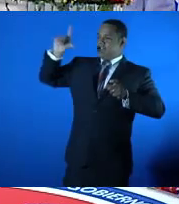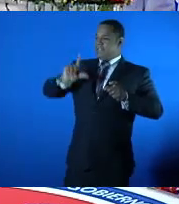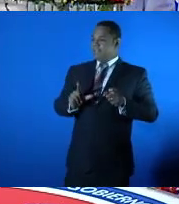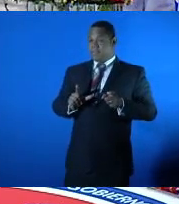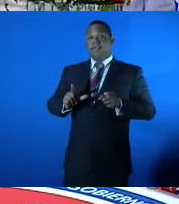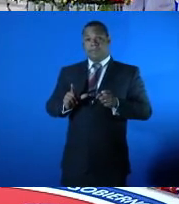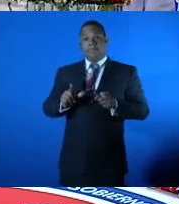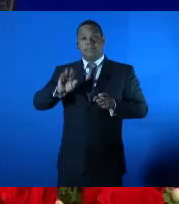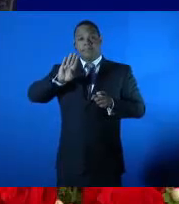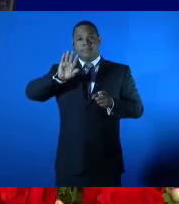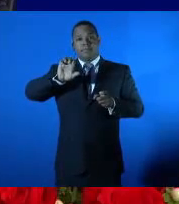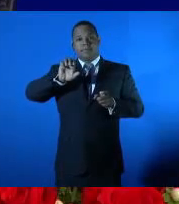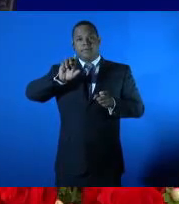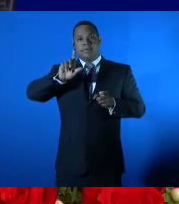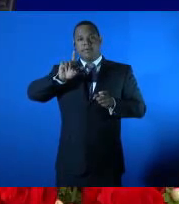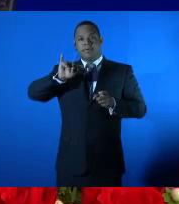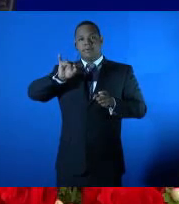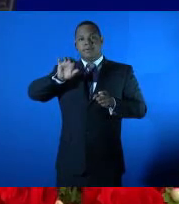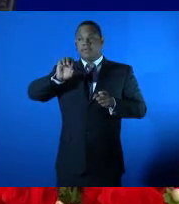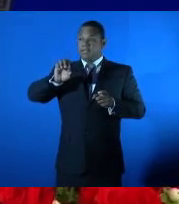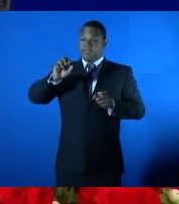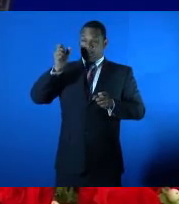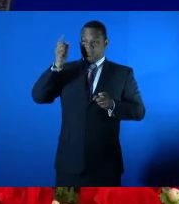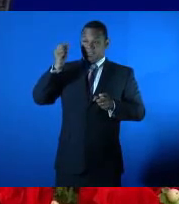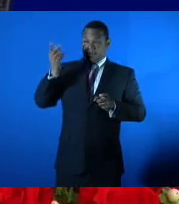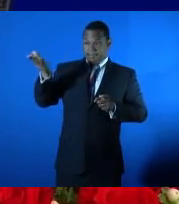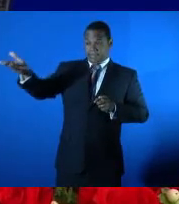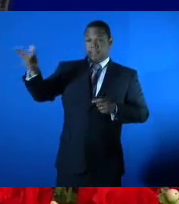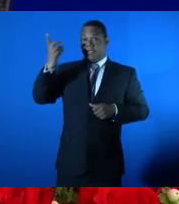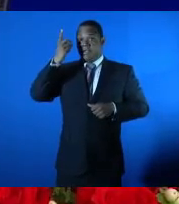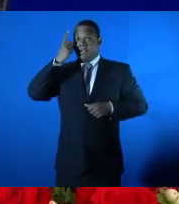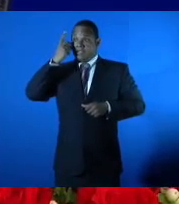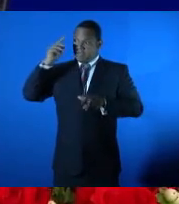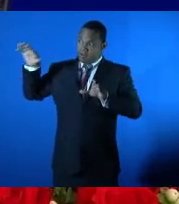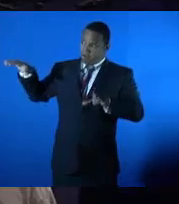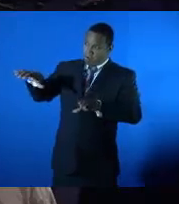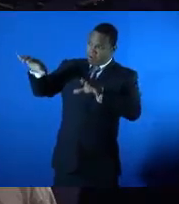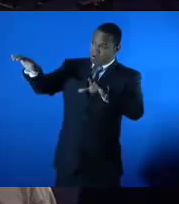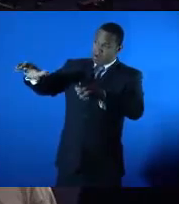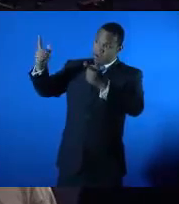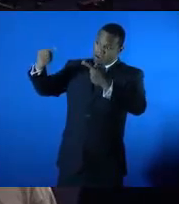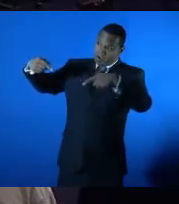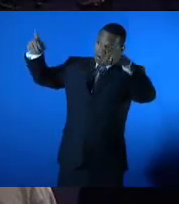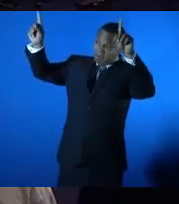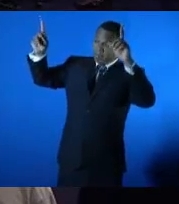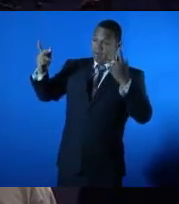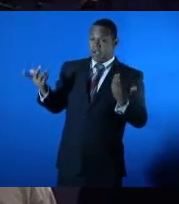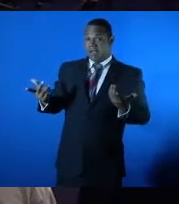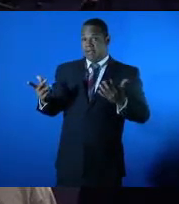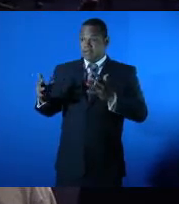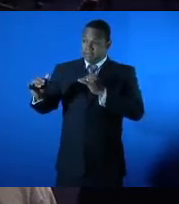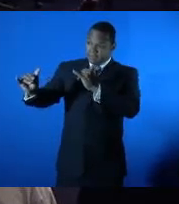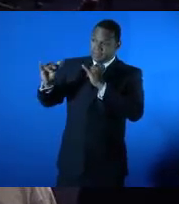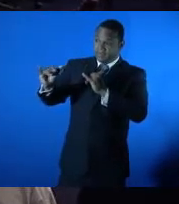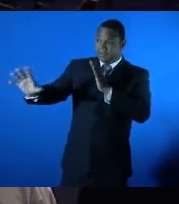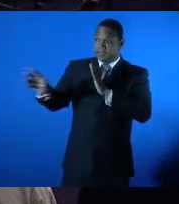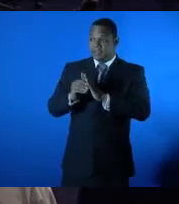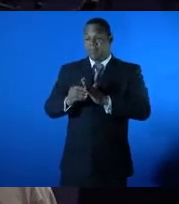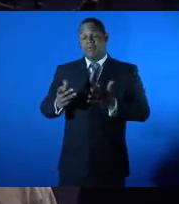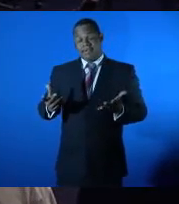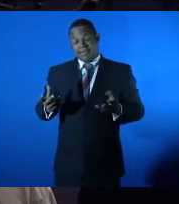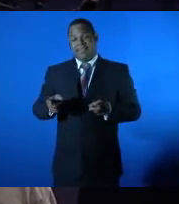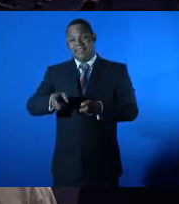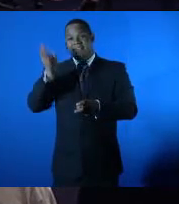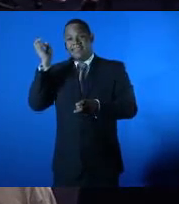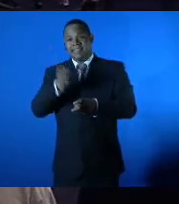al éxito del presidente Medina. Sin embargo, nos alienta que al asumir la presidencia lo